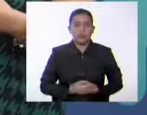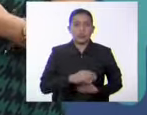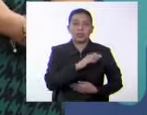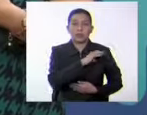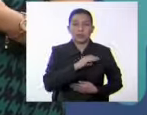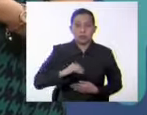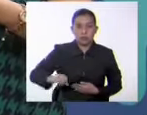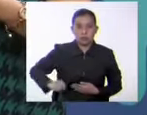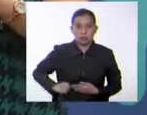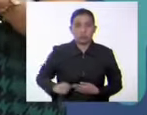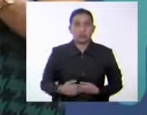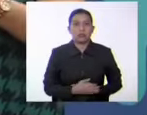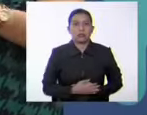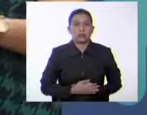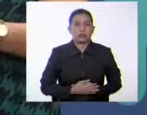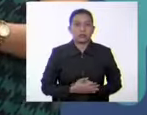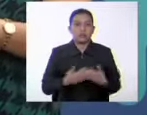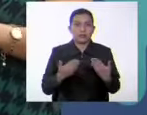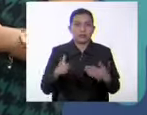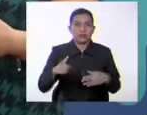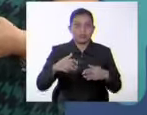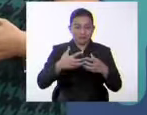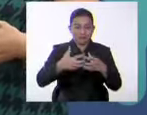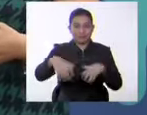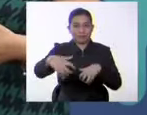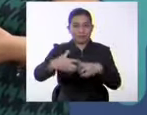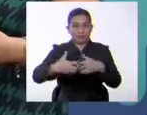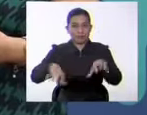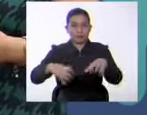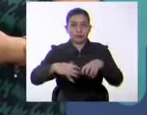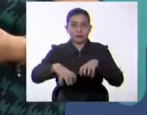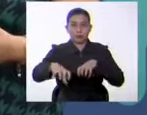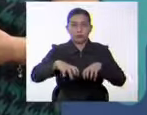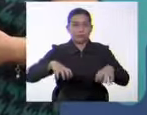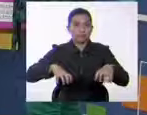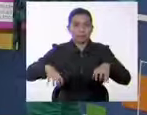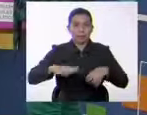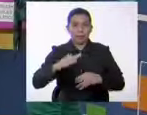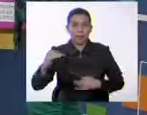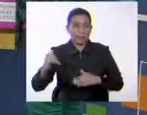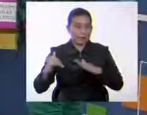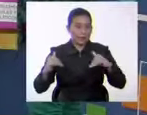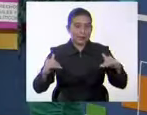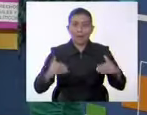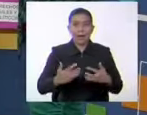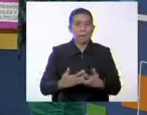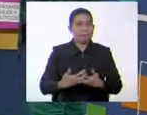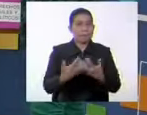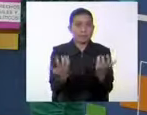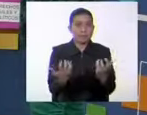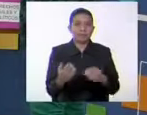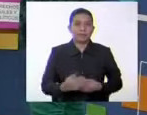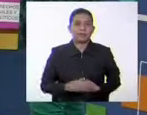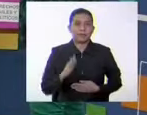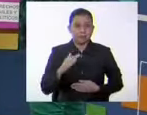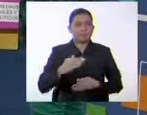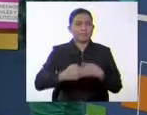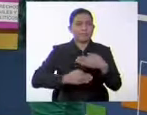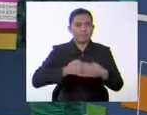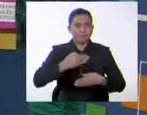o el Estado de El Salvador, que últimamente reza en nuestra Constitución. Entonces, pasó por diferentes